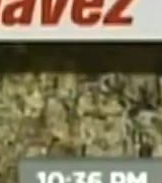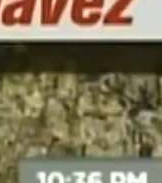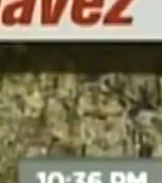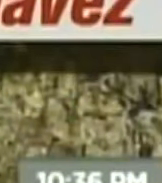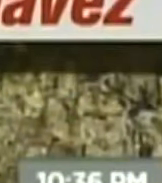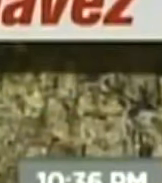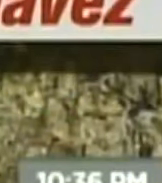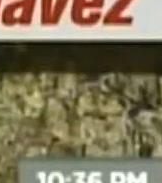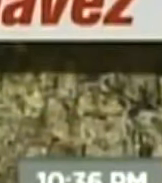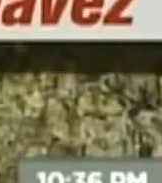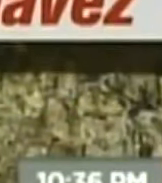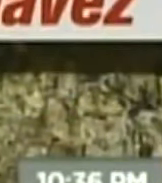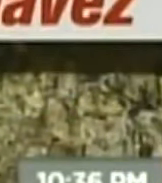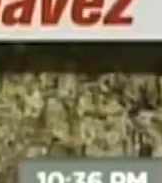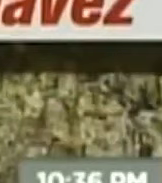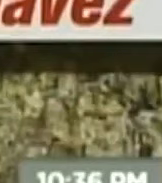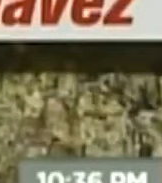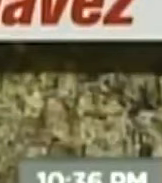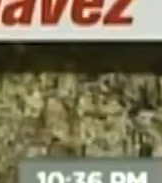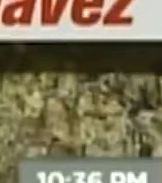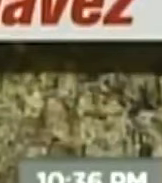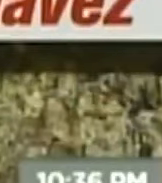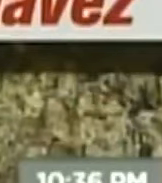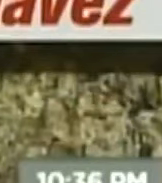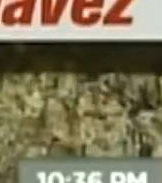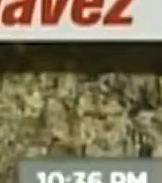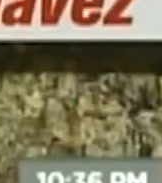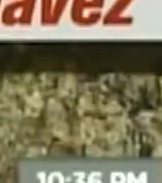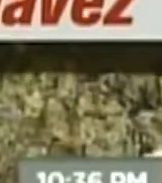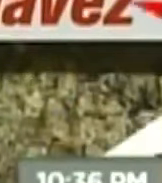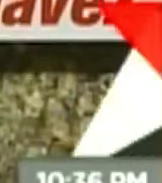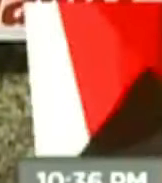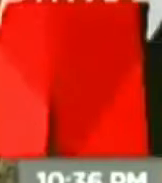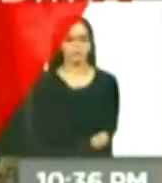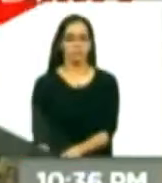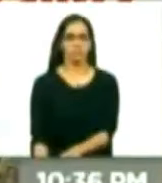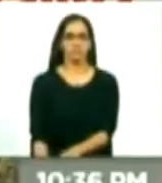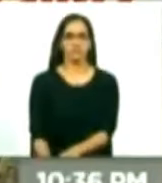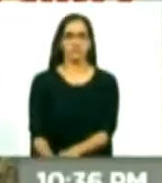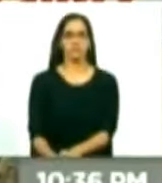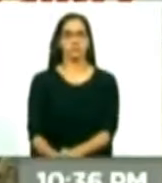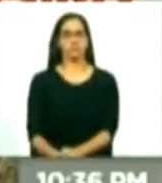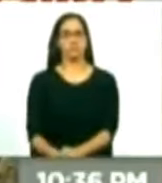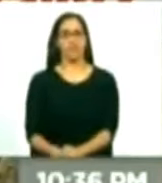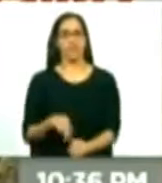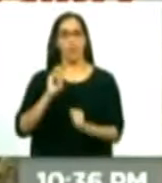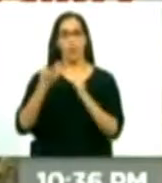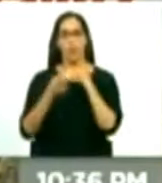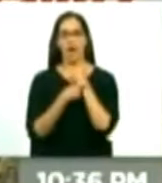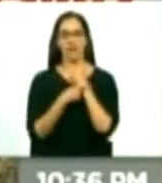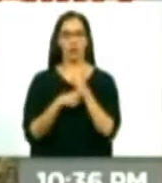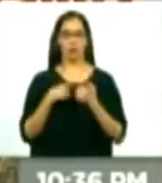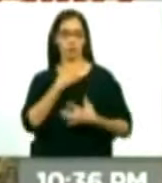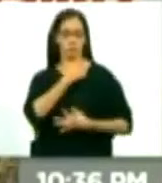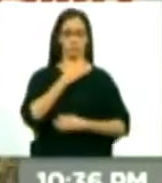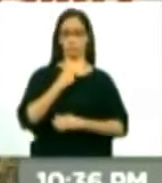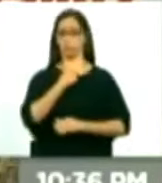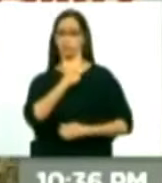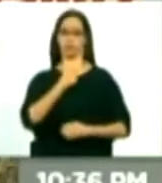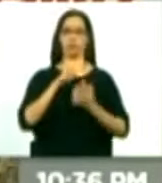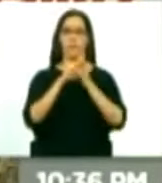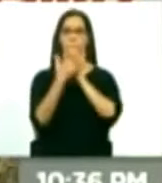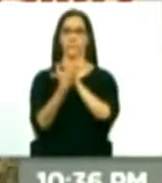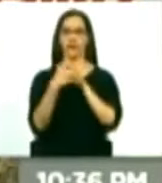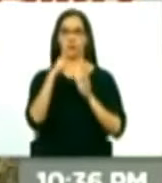Saltaba una cerca y con vestido de flu, pues, se enganchaba el pantalón en la punta de un tubo, vestido de flu.